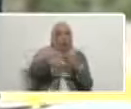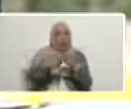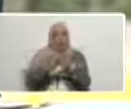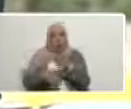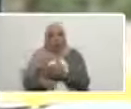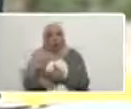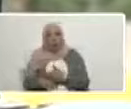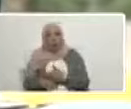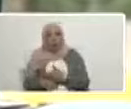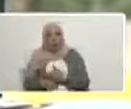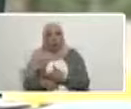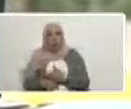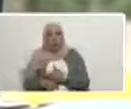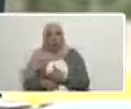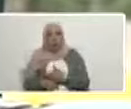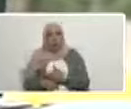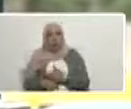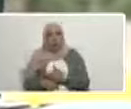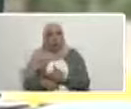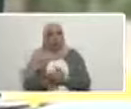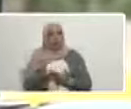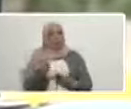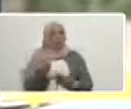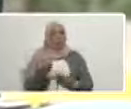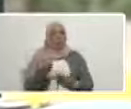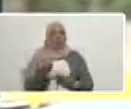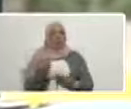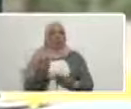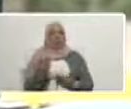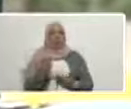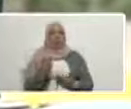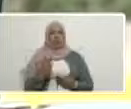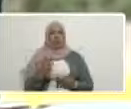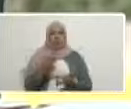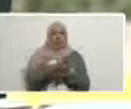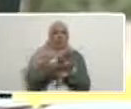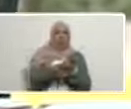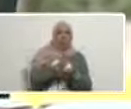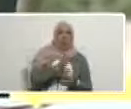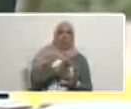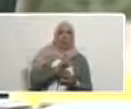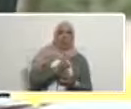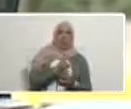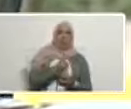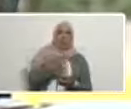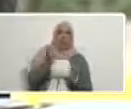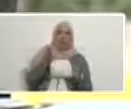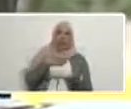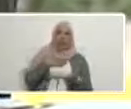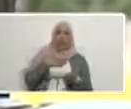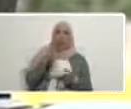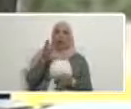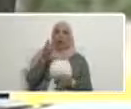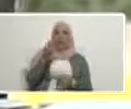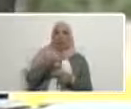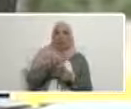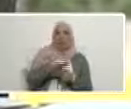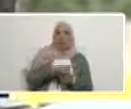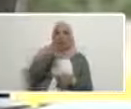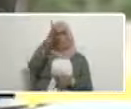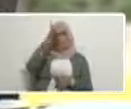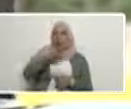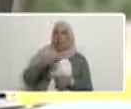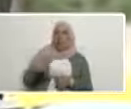horno. Ya vas a entender el cuento. Entonces me decía, no, aquí hacemos las arepas así. Yo digo, ¿será que nada más es en Falcón, Víctor, que